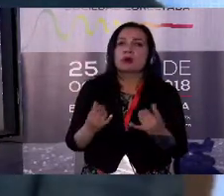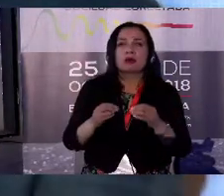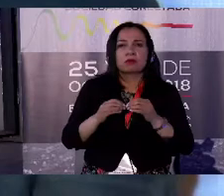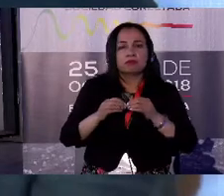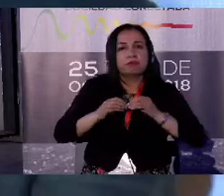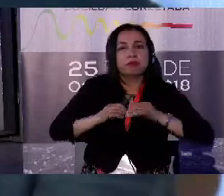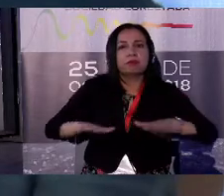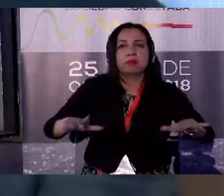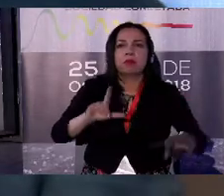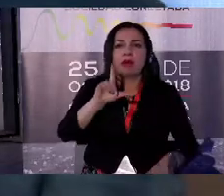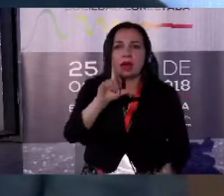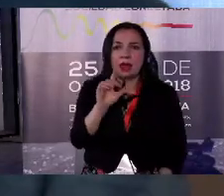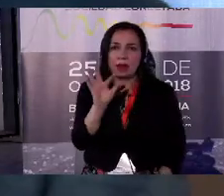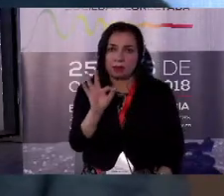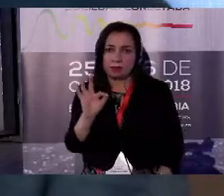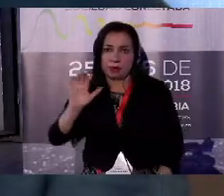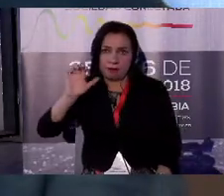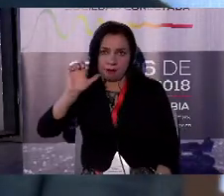cobertura LTE